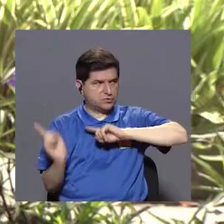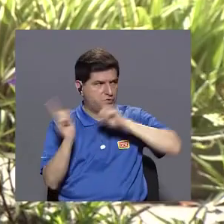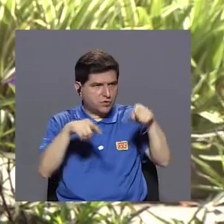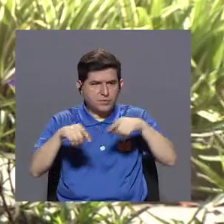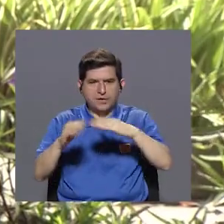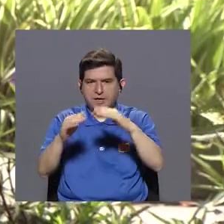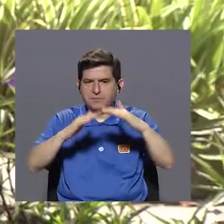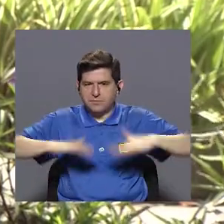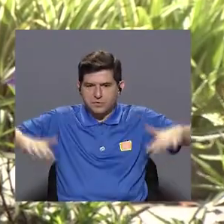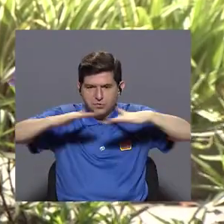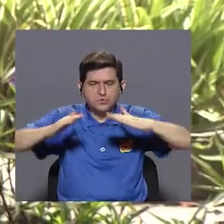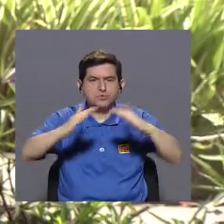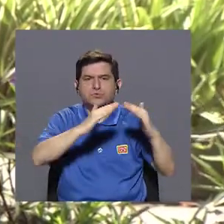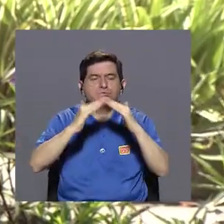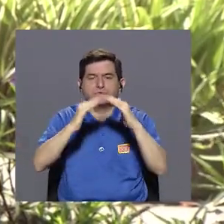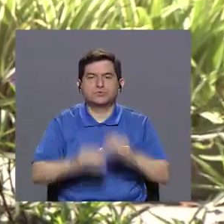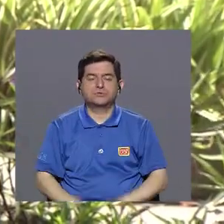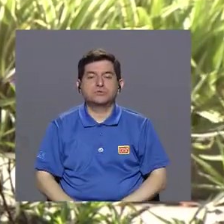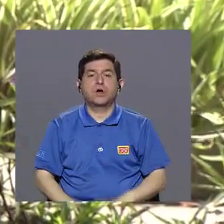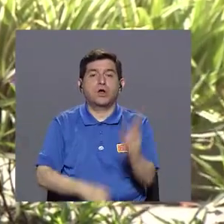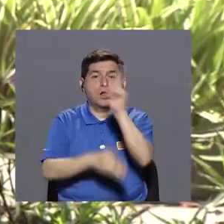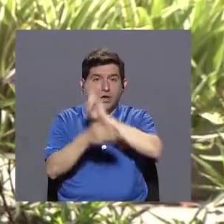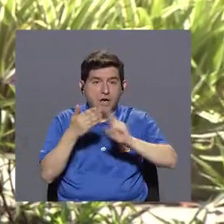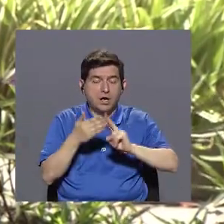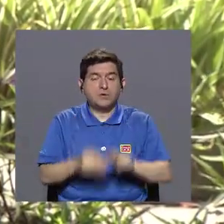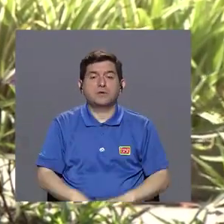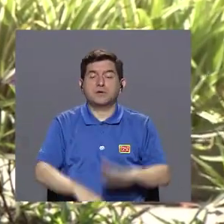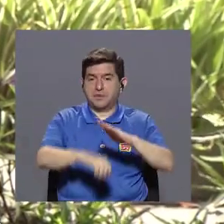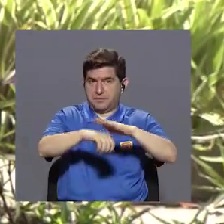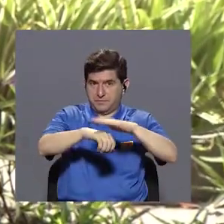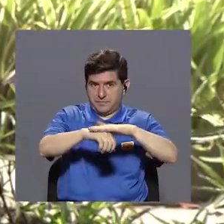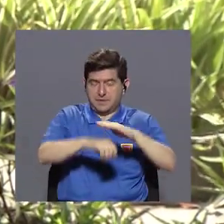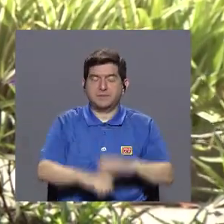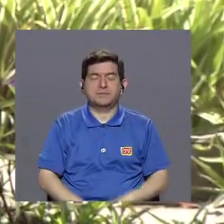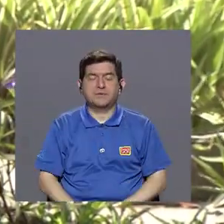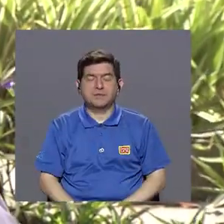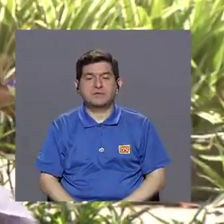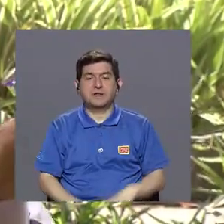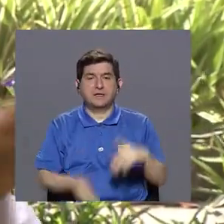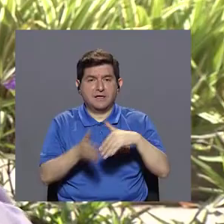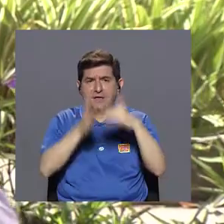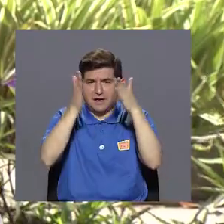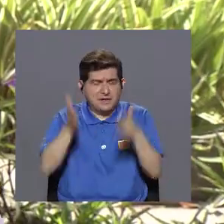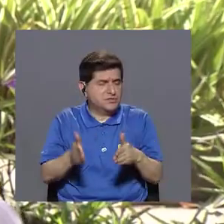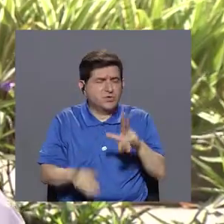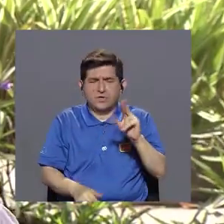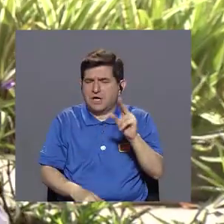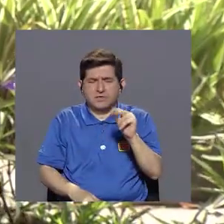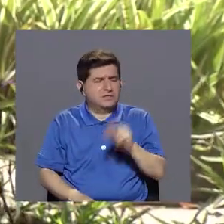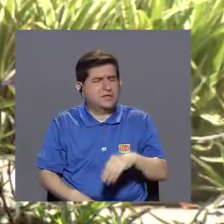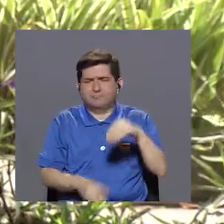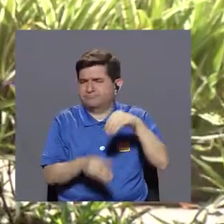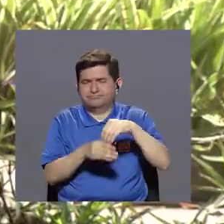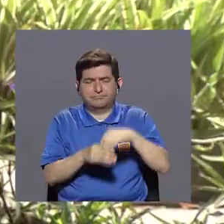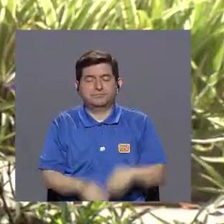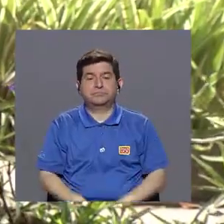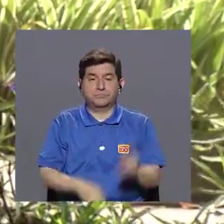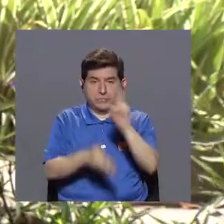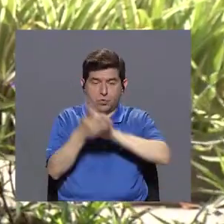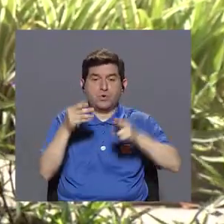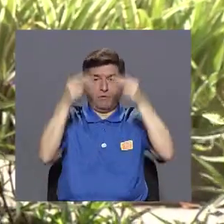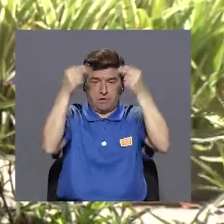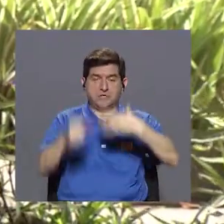esos espacios comunitarios. La universidad aporta, el estudiante buscamos que no aporte absolutamente nada. La universidad, desde